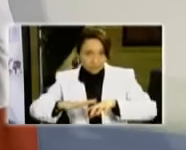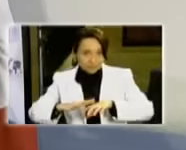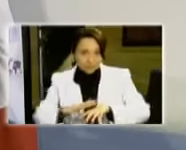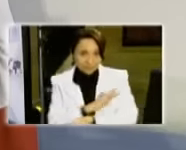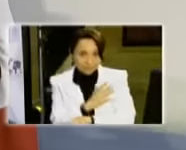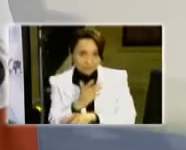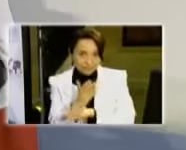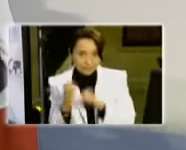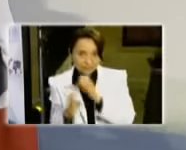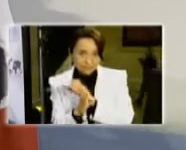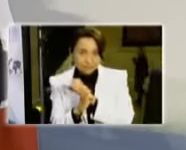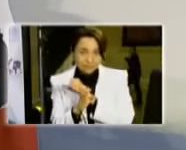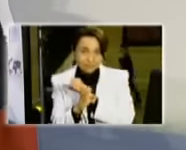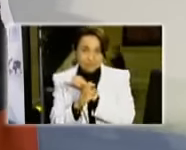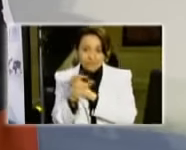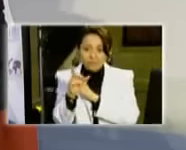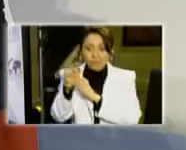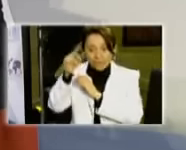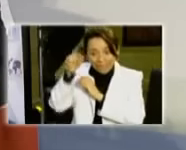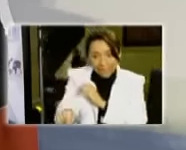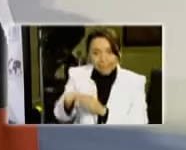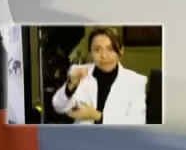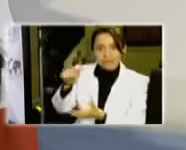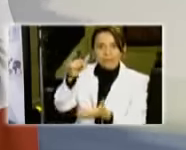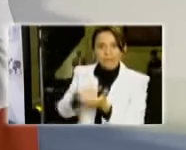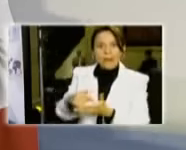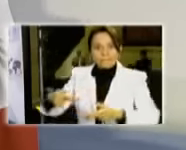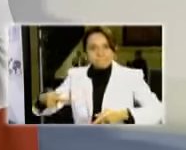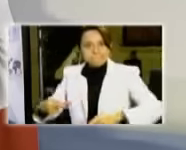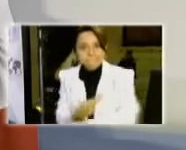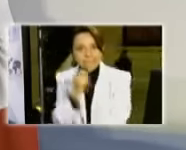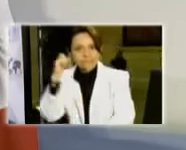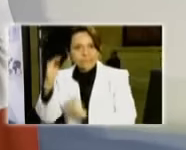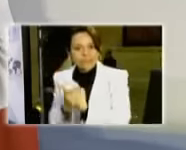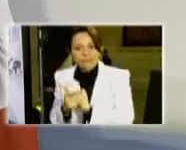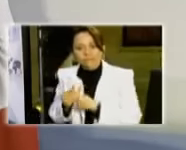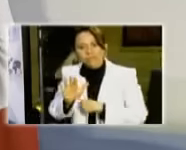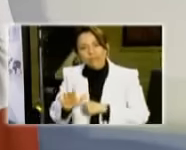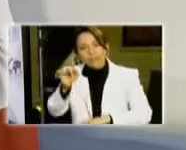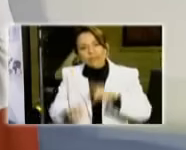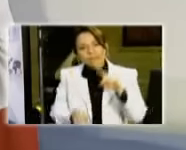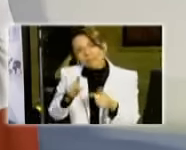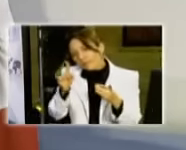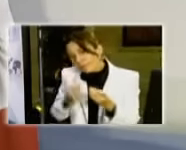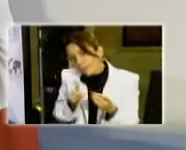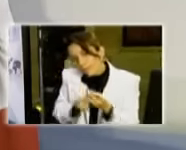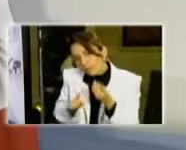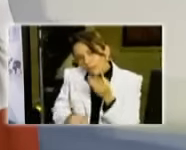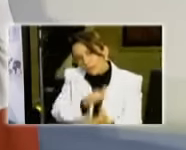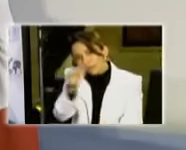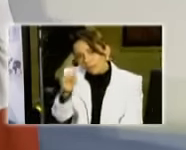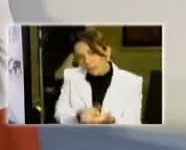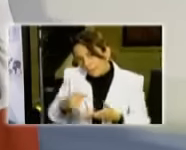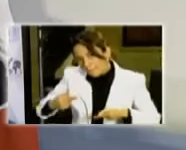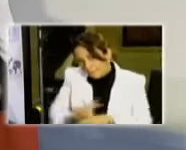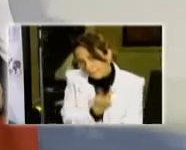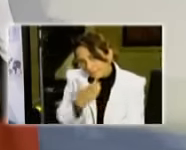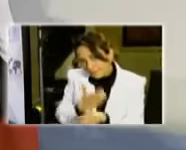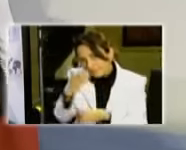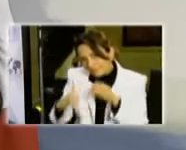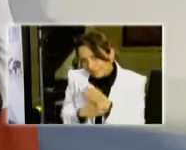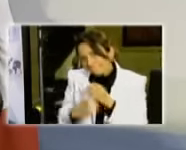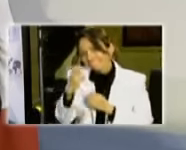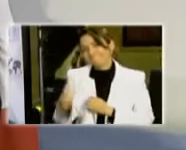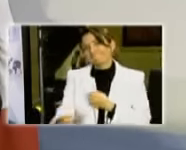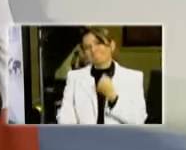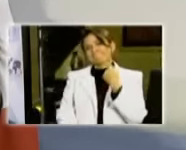En la última reunión del Foro Económico Mundial, que es el símbolo mayor de la globalización